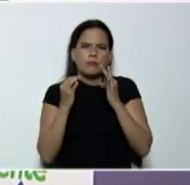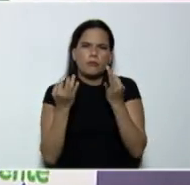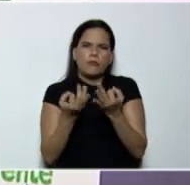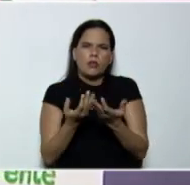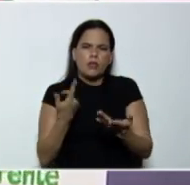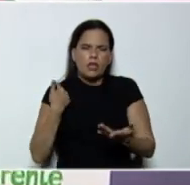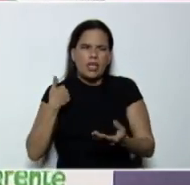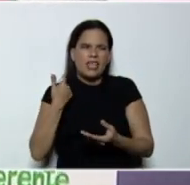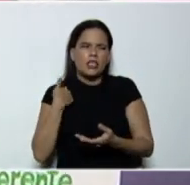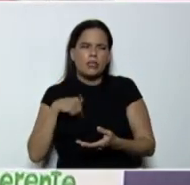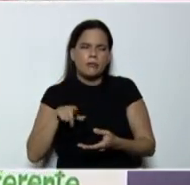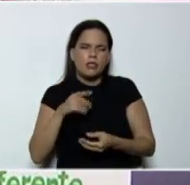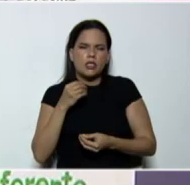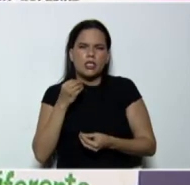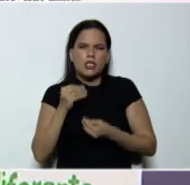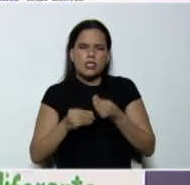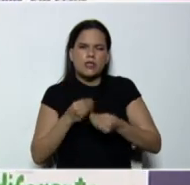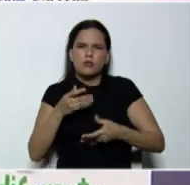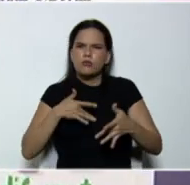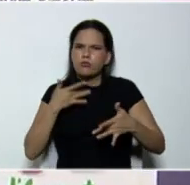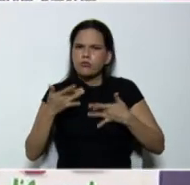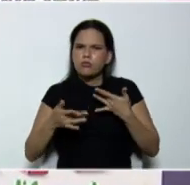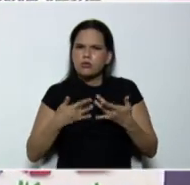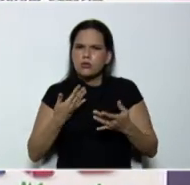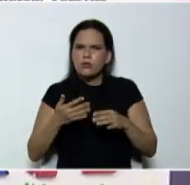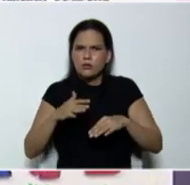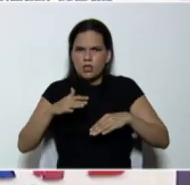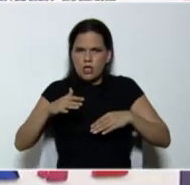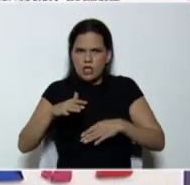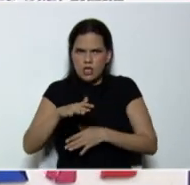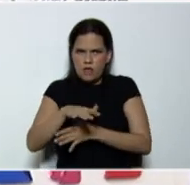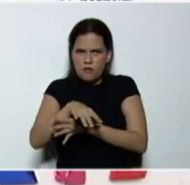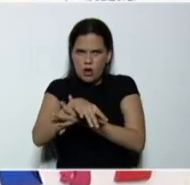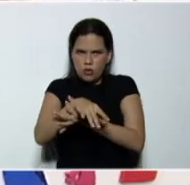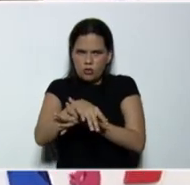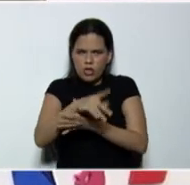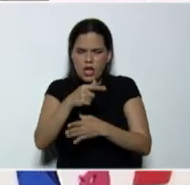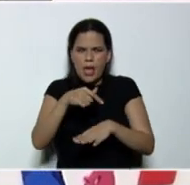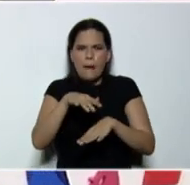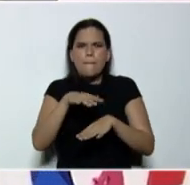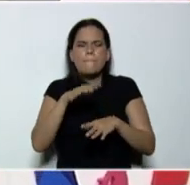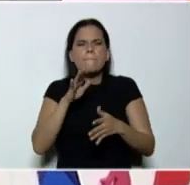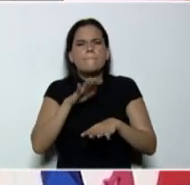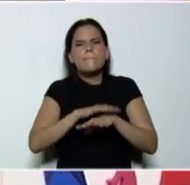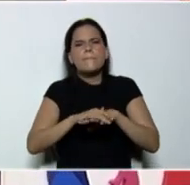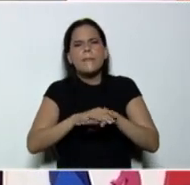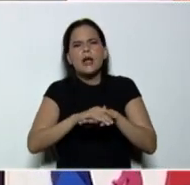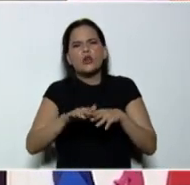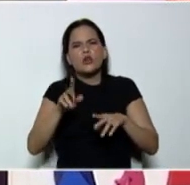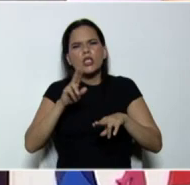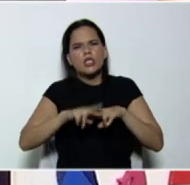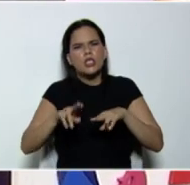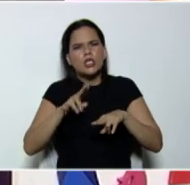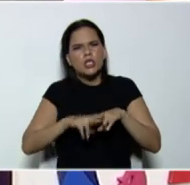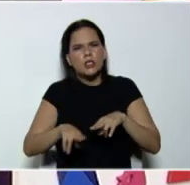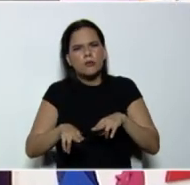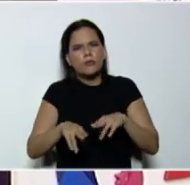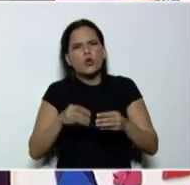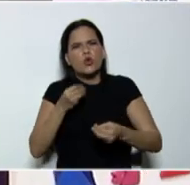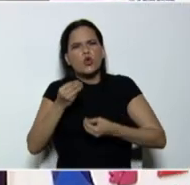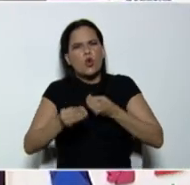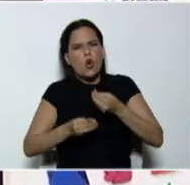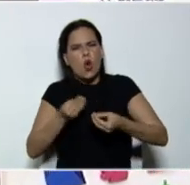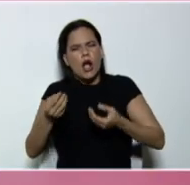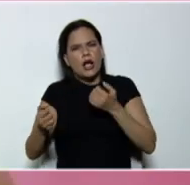esté realizando el trabajo con él, debe colocar sus manos debajo de la mano del niño, de modo tal en que cuando realice el